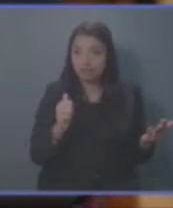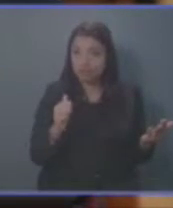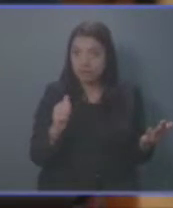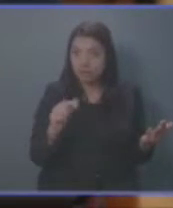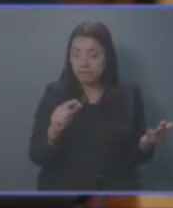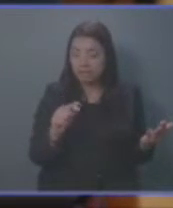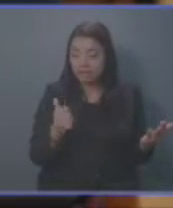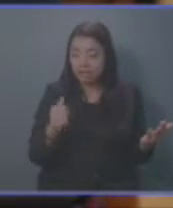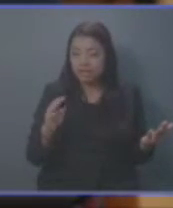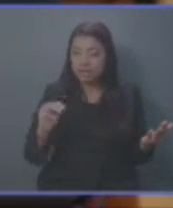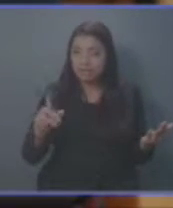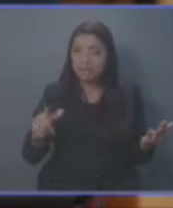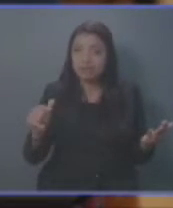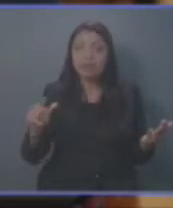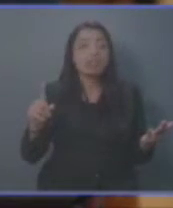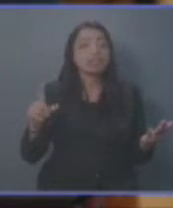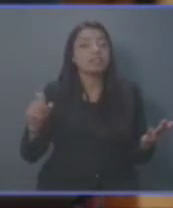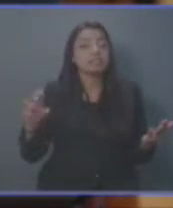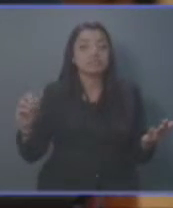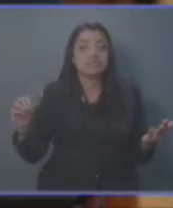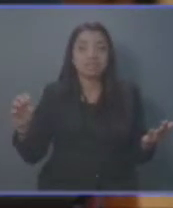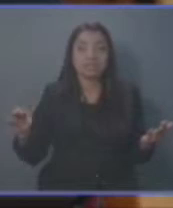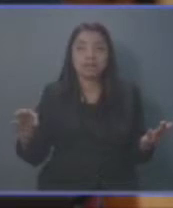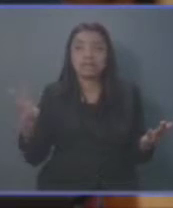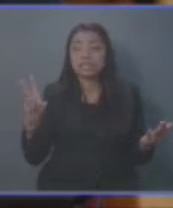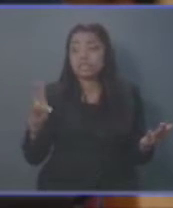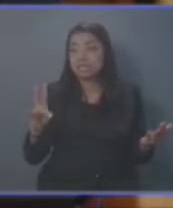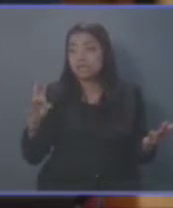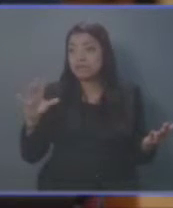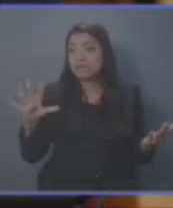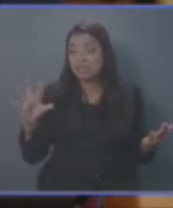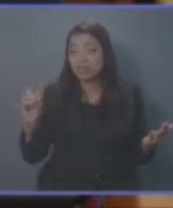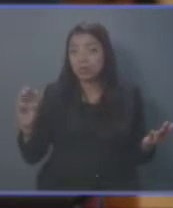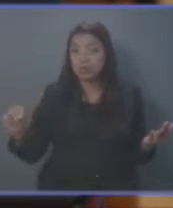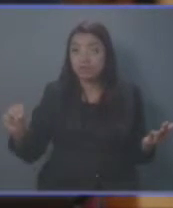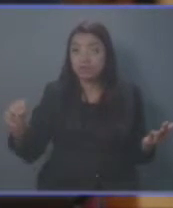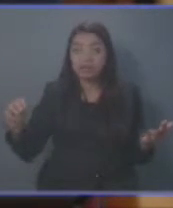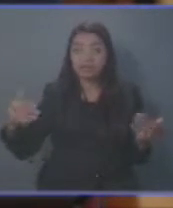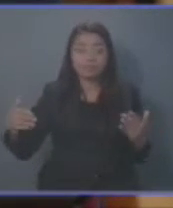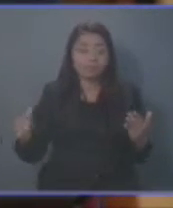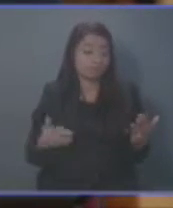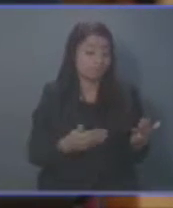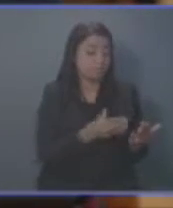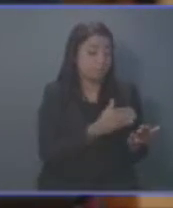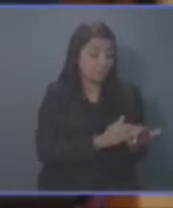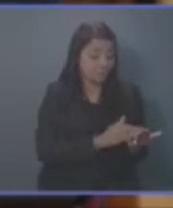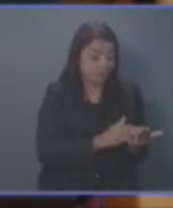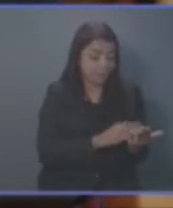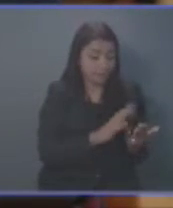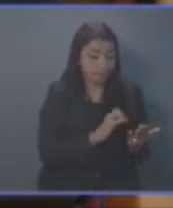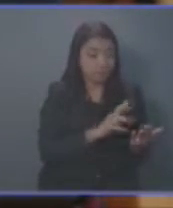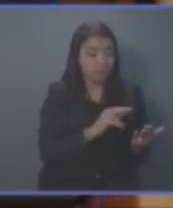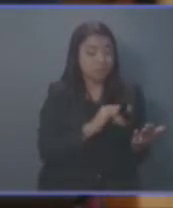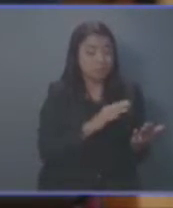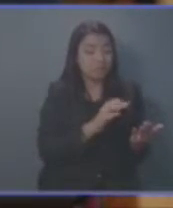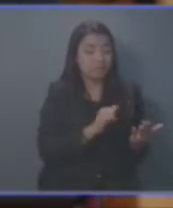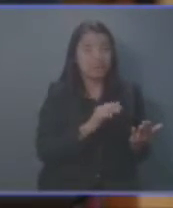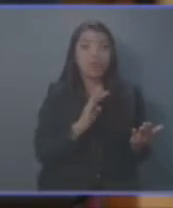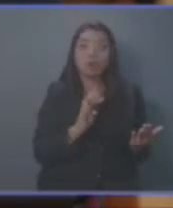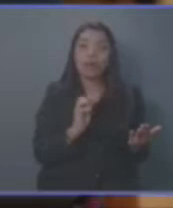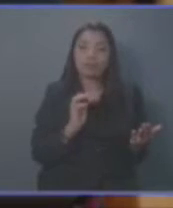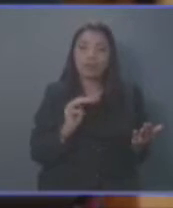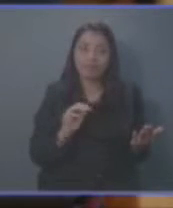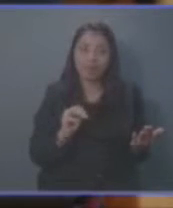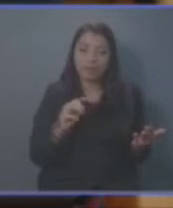100 FCT, cantidad 750. Furosemide 40 miligramos